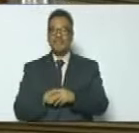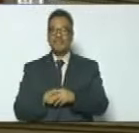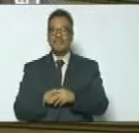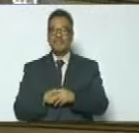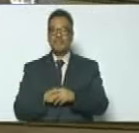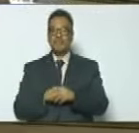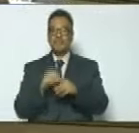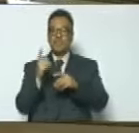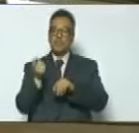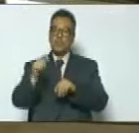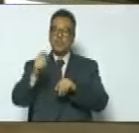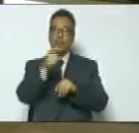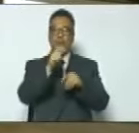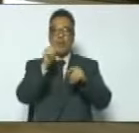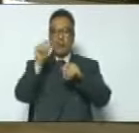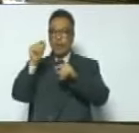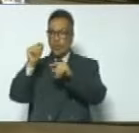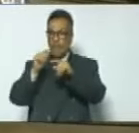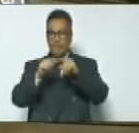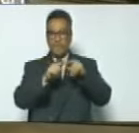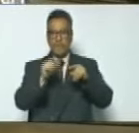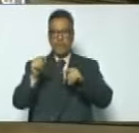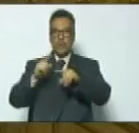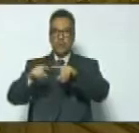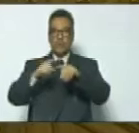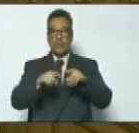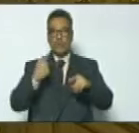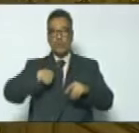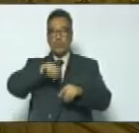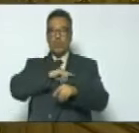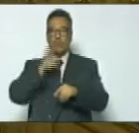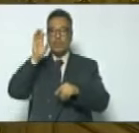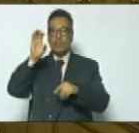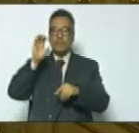Fue la suma de pequeñas cosas. Así es nuestro país.